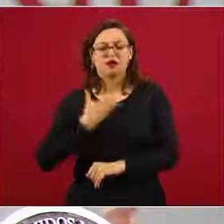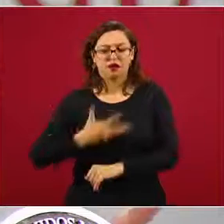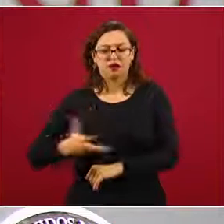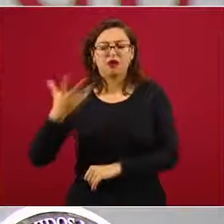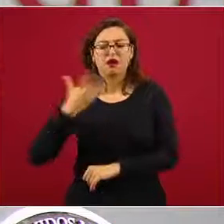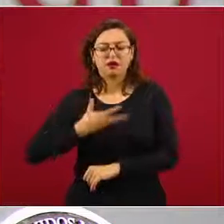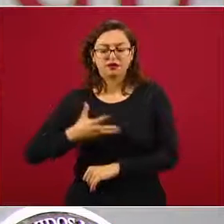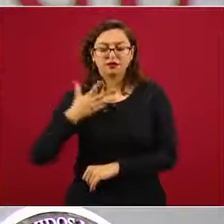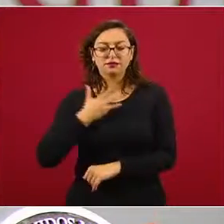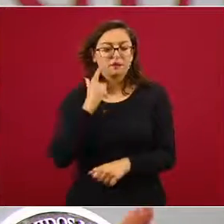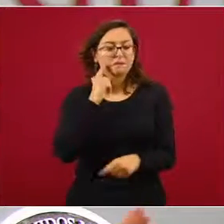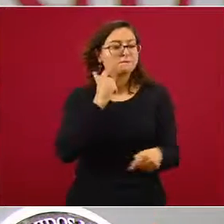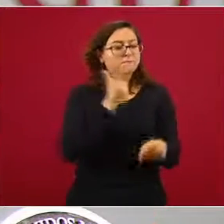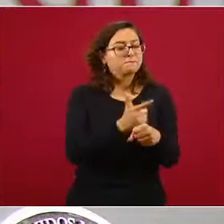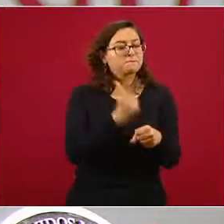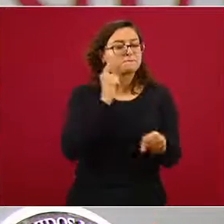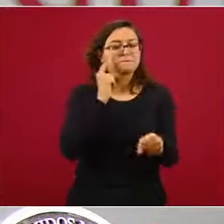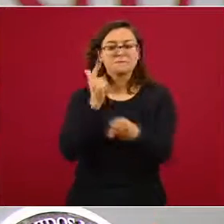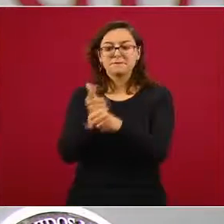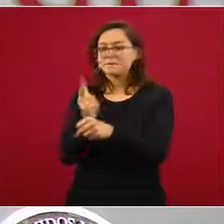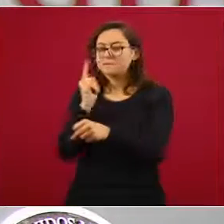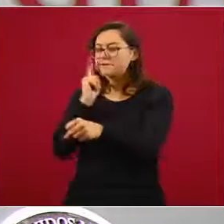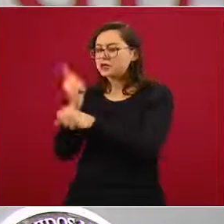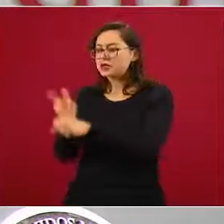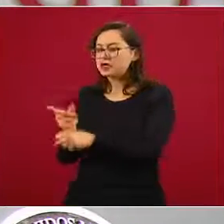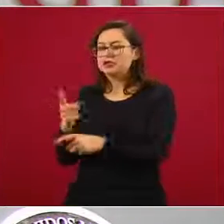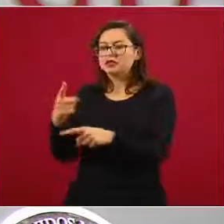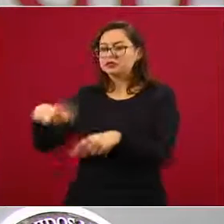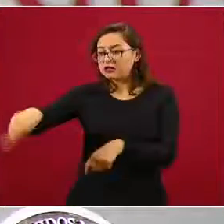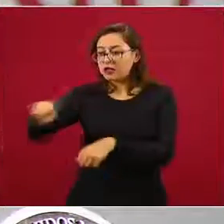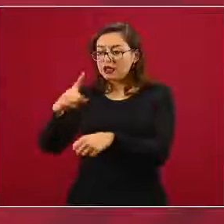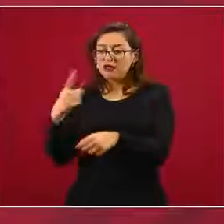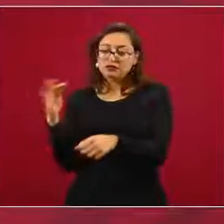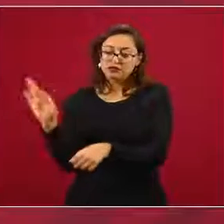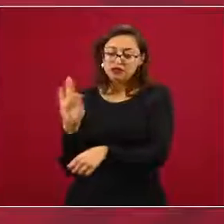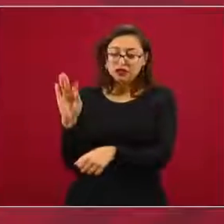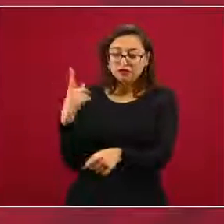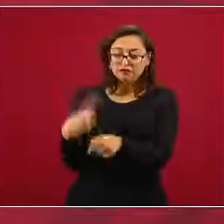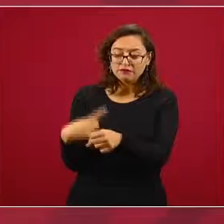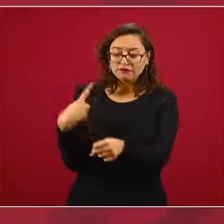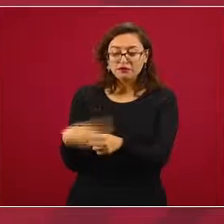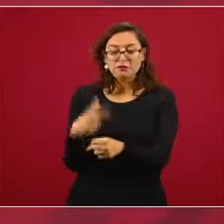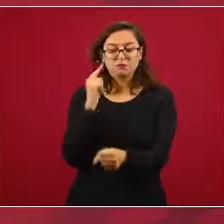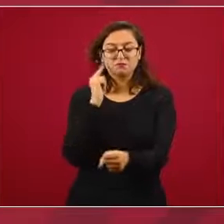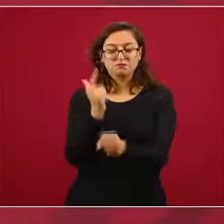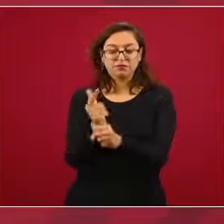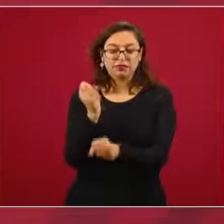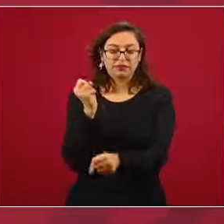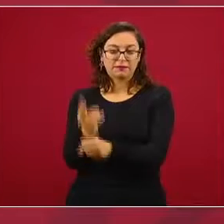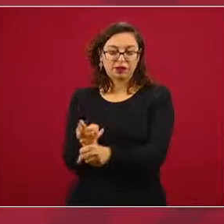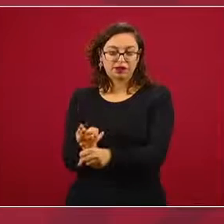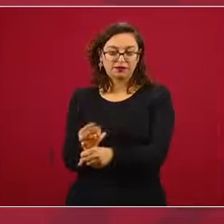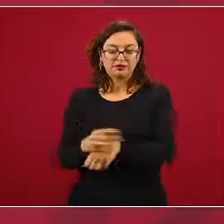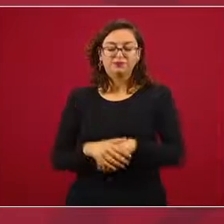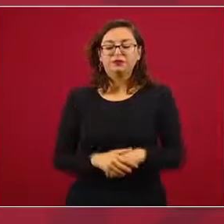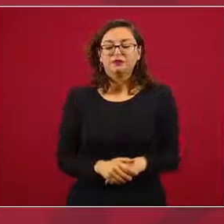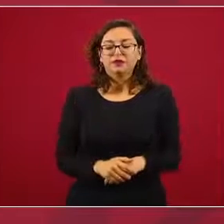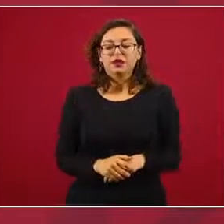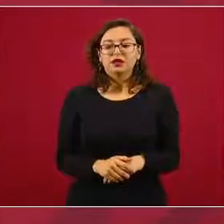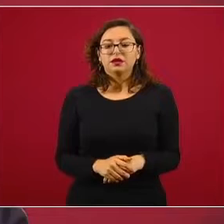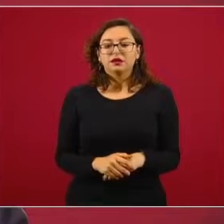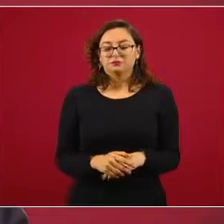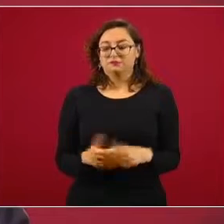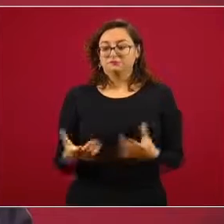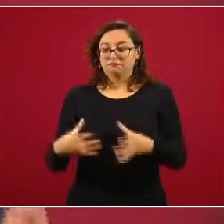a identificar tempranamente a los casos, a las personas enfermas y también lograr que estén